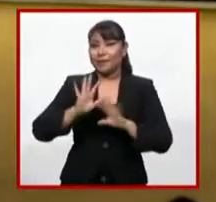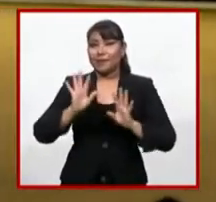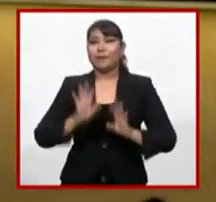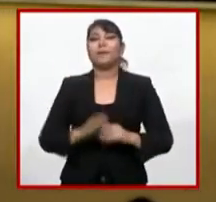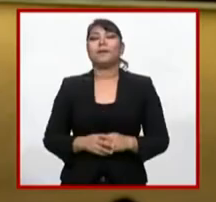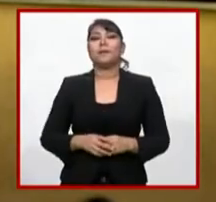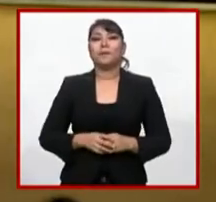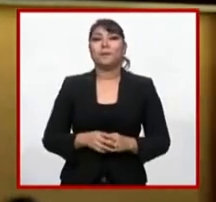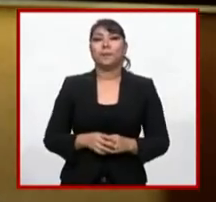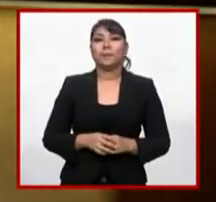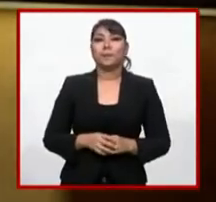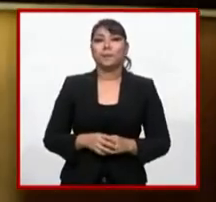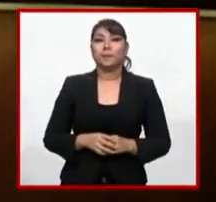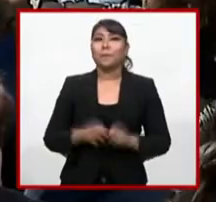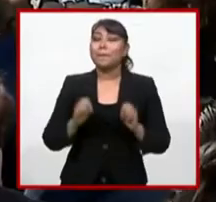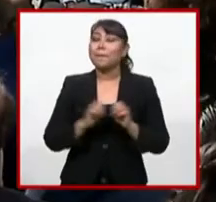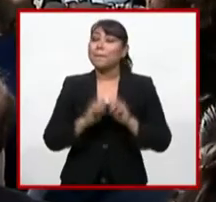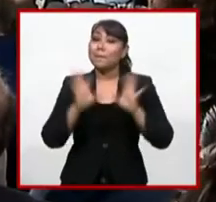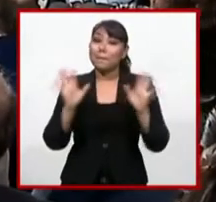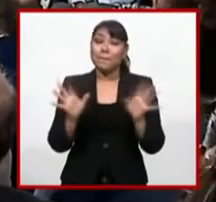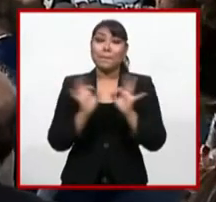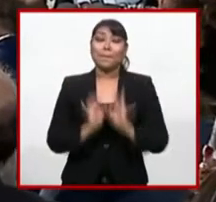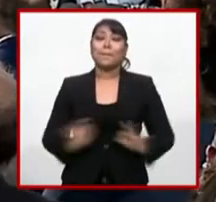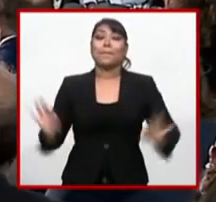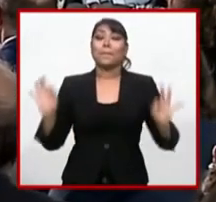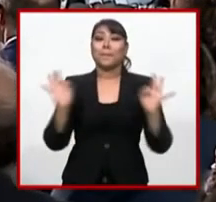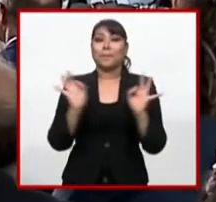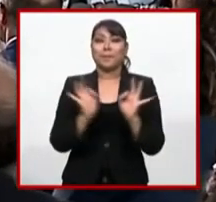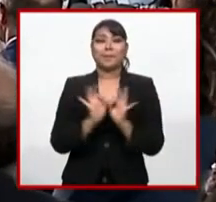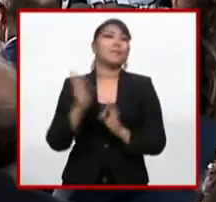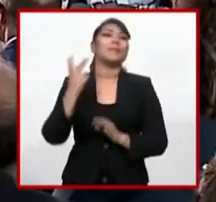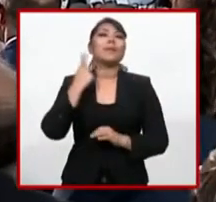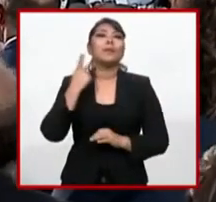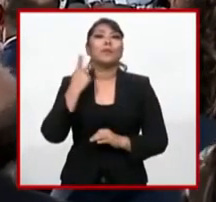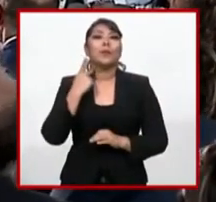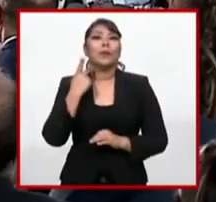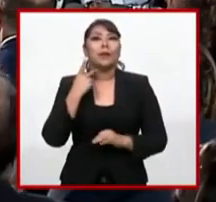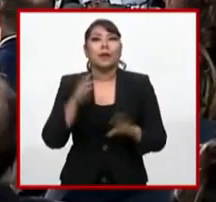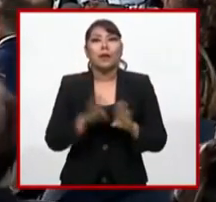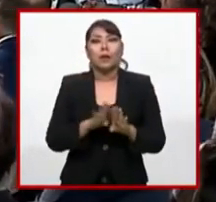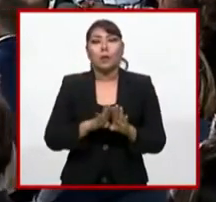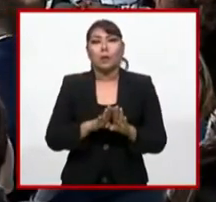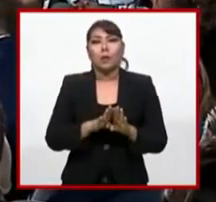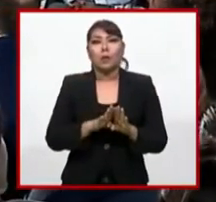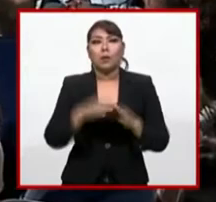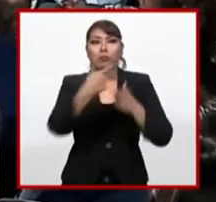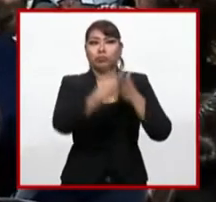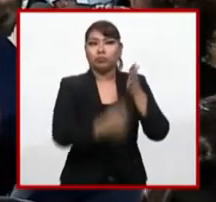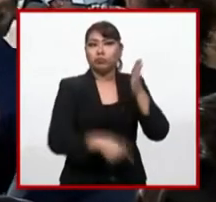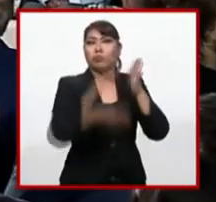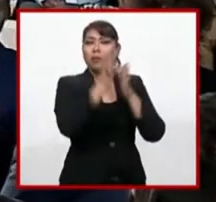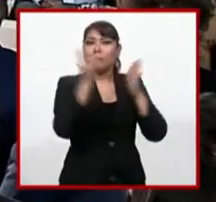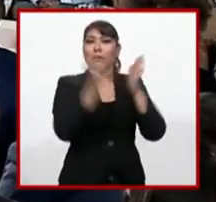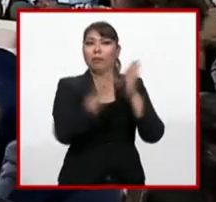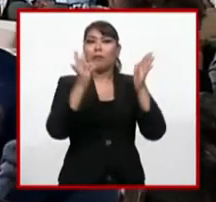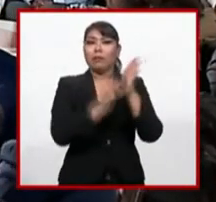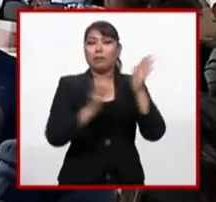Pero miren, lo importante es que en política no importan los datos, porque son